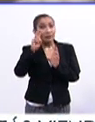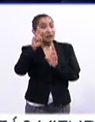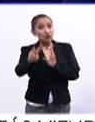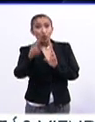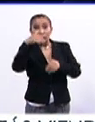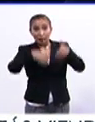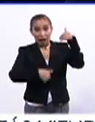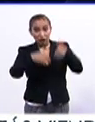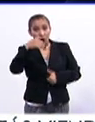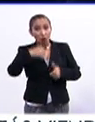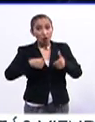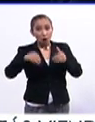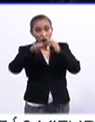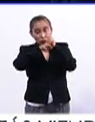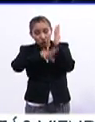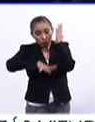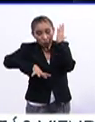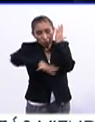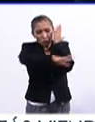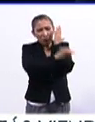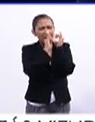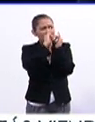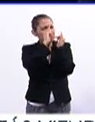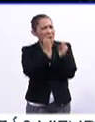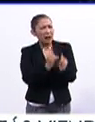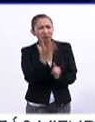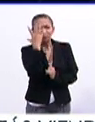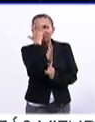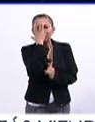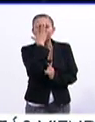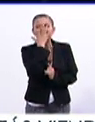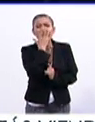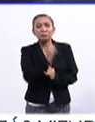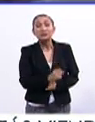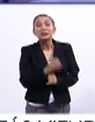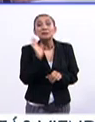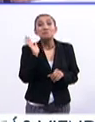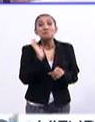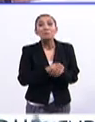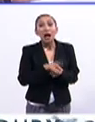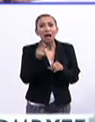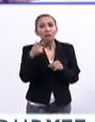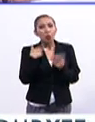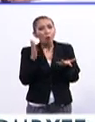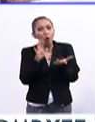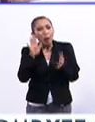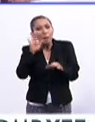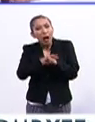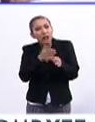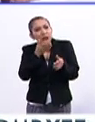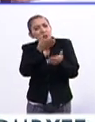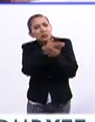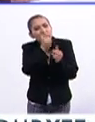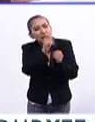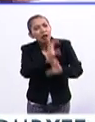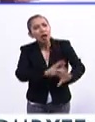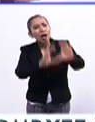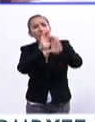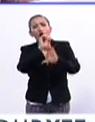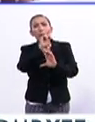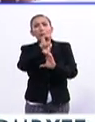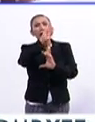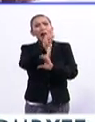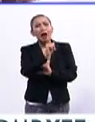teatro de sombras es la oportunidad porque son las imágenes increíbles y sobre todo te acercan un poco a la ópera que muchas veces